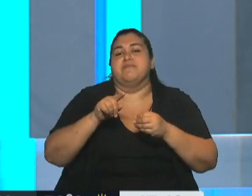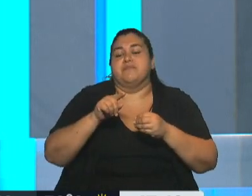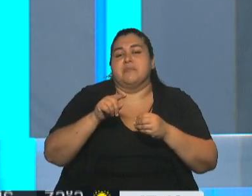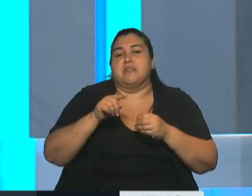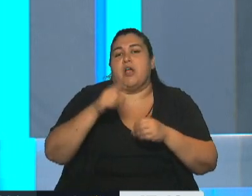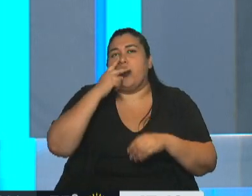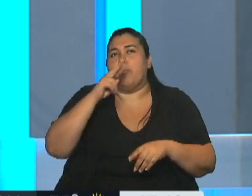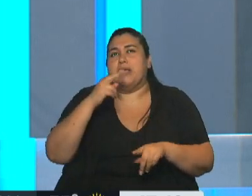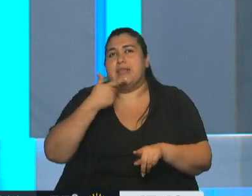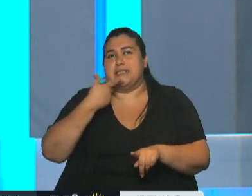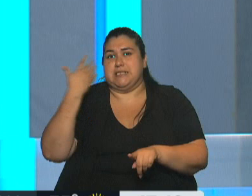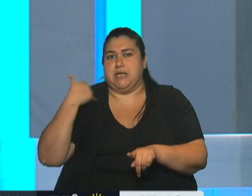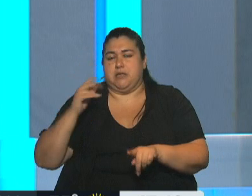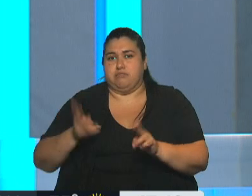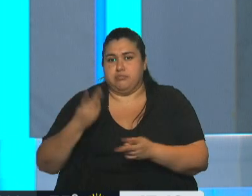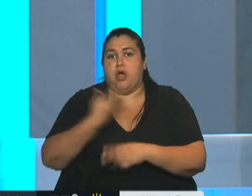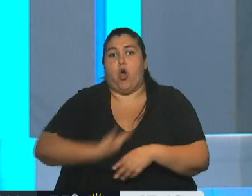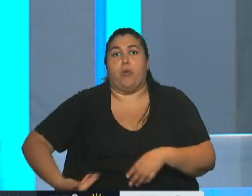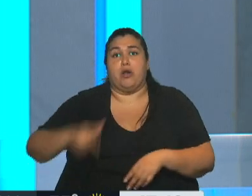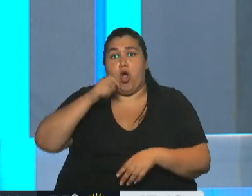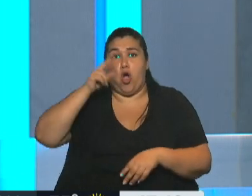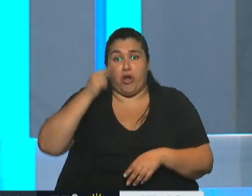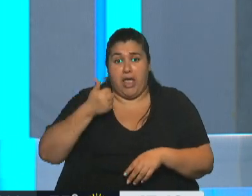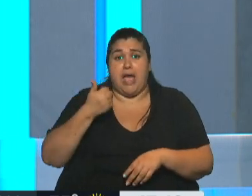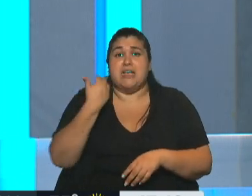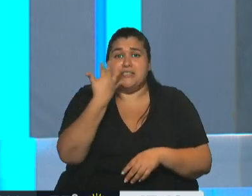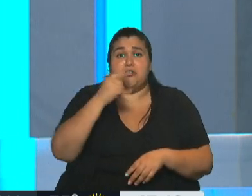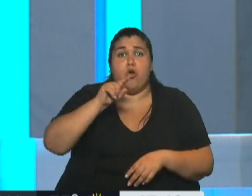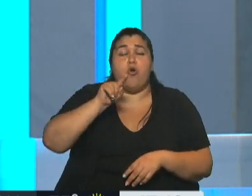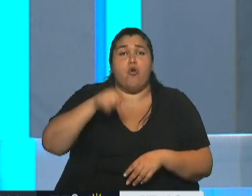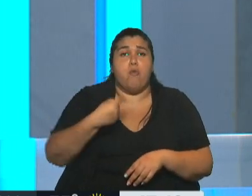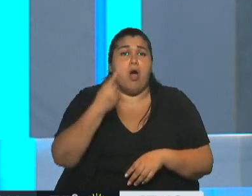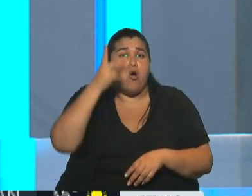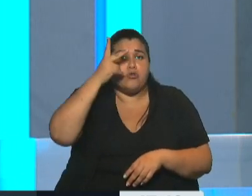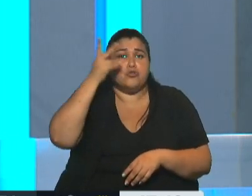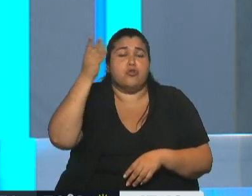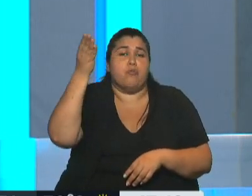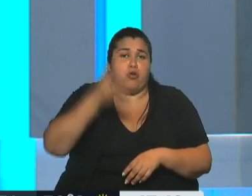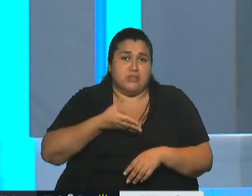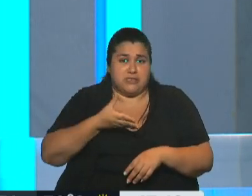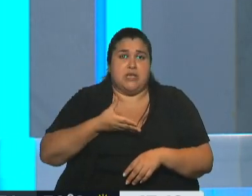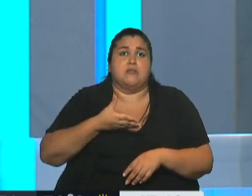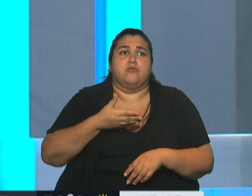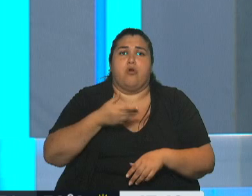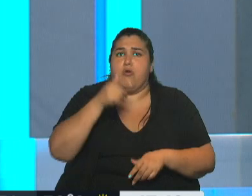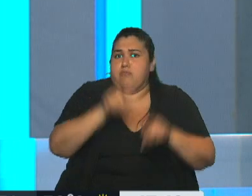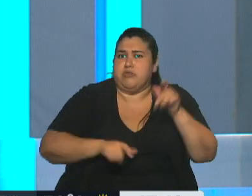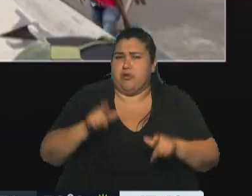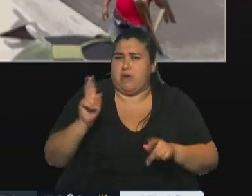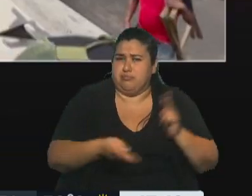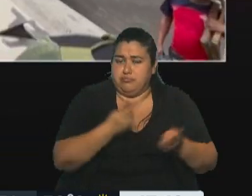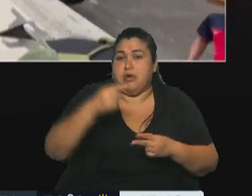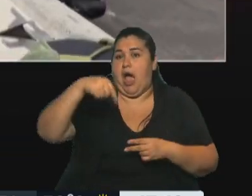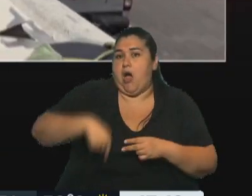el 2017, con el gobierno de Correa, había 5.8 homicidios cada 100.000 habitantes y hoy hay más de 42. Es